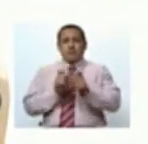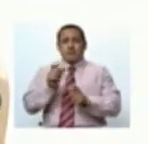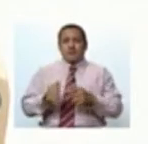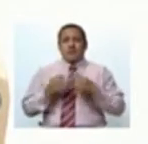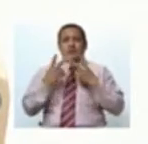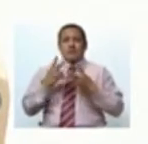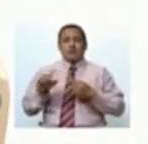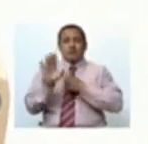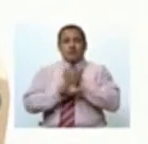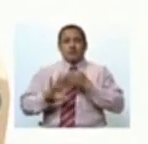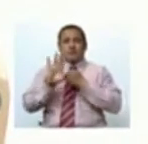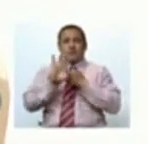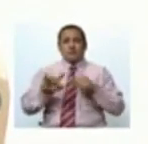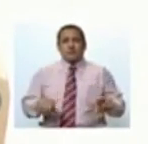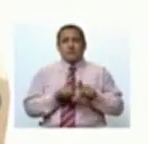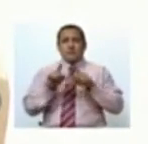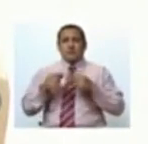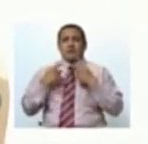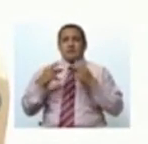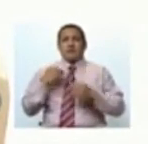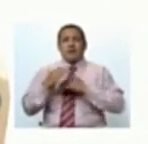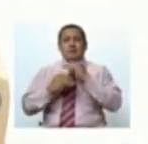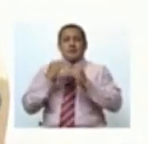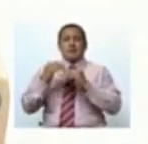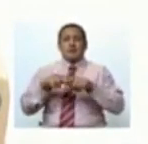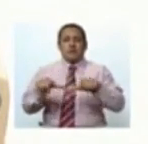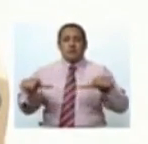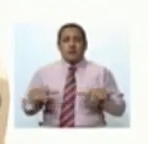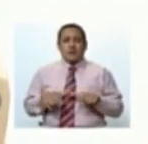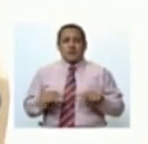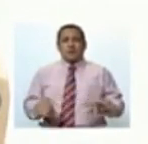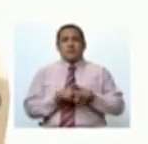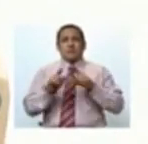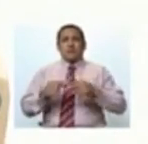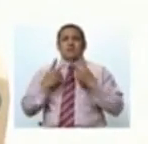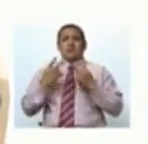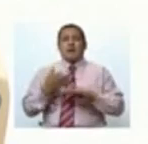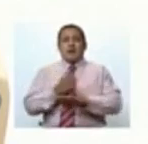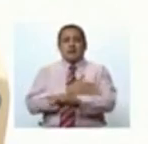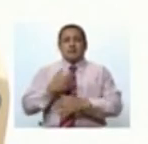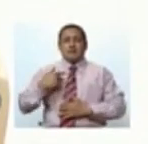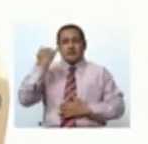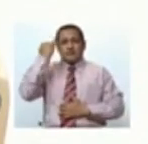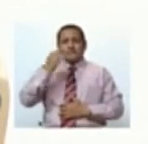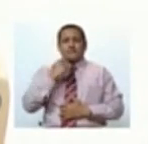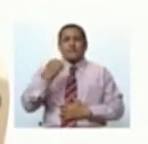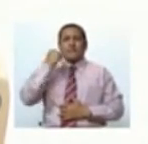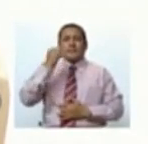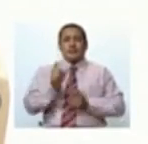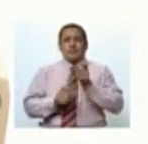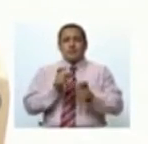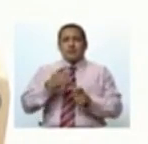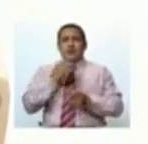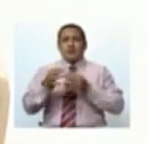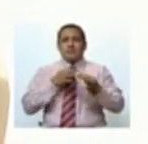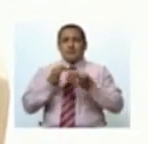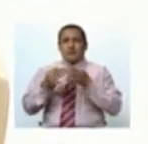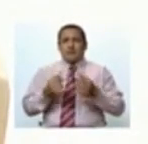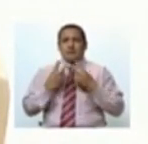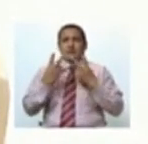pueden verse lesionados, ¿no? En una situación como esta, ¿no? Y esto tiene que ver nuevamente con la idea de que los derechos fundamentales